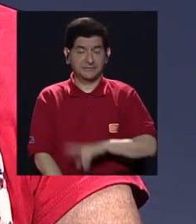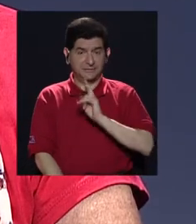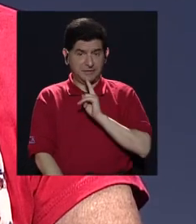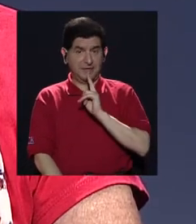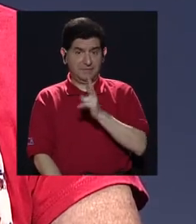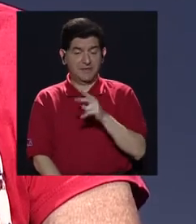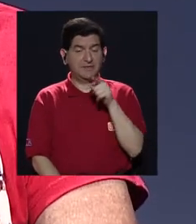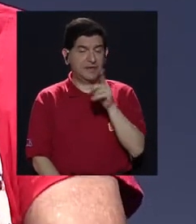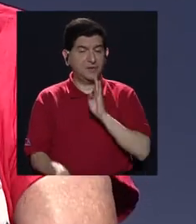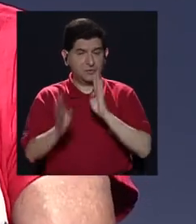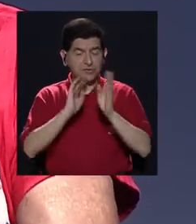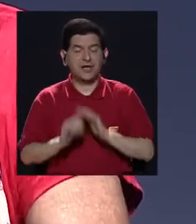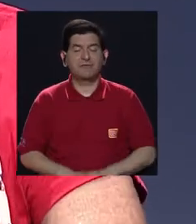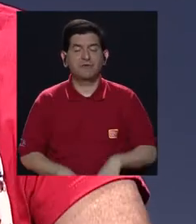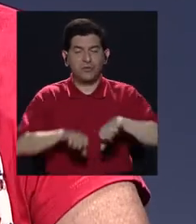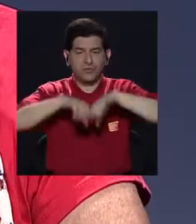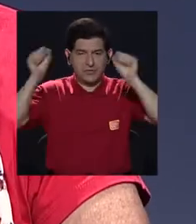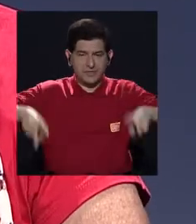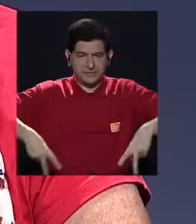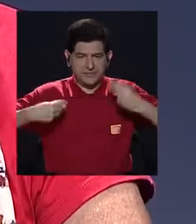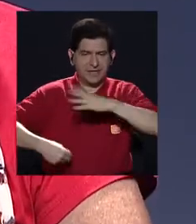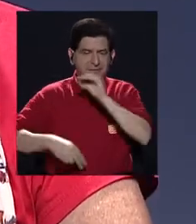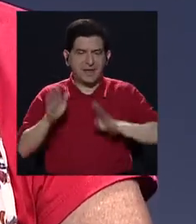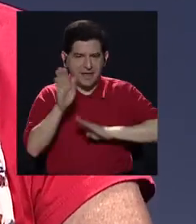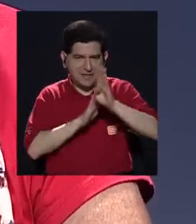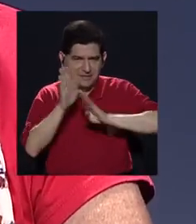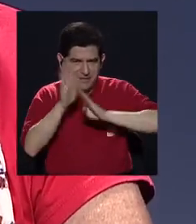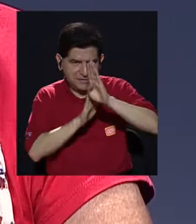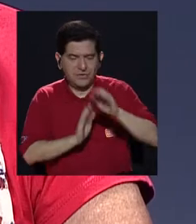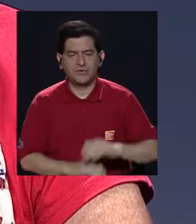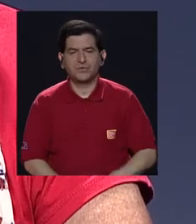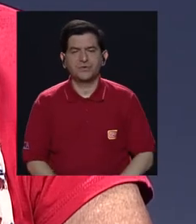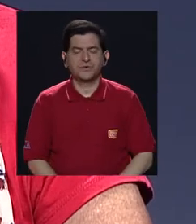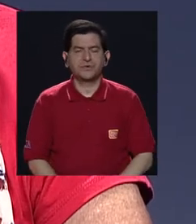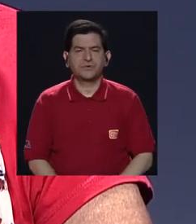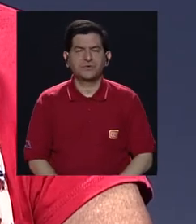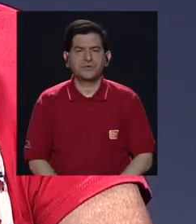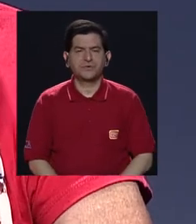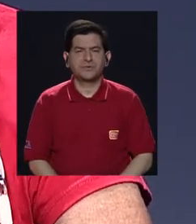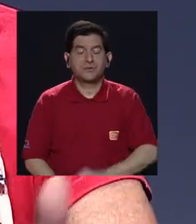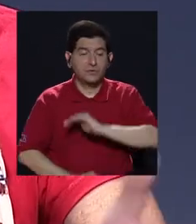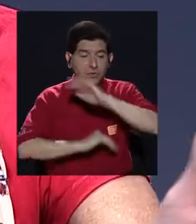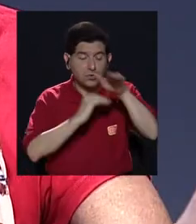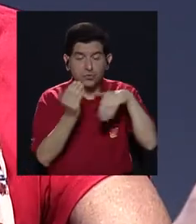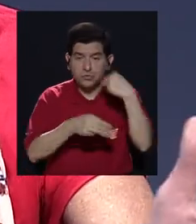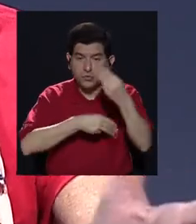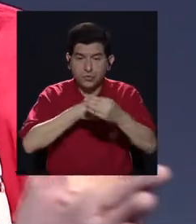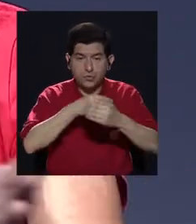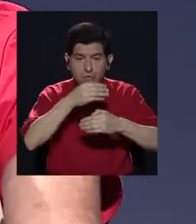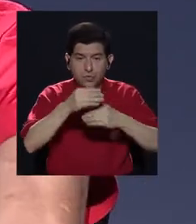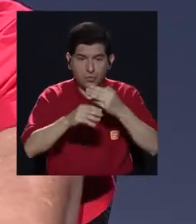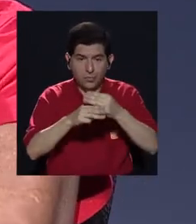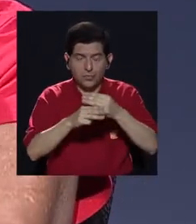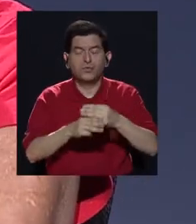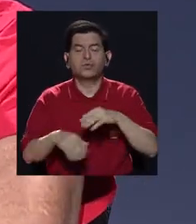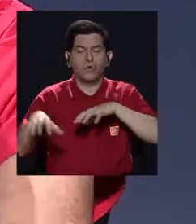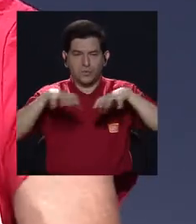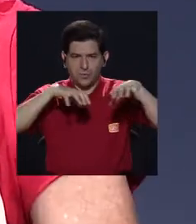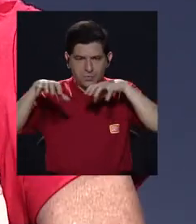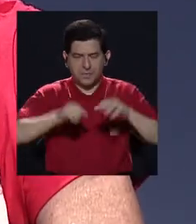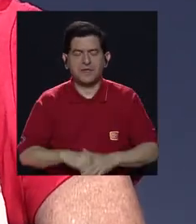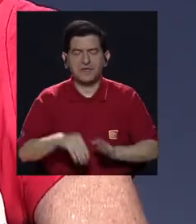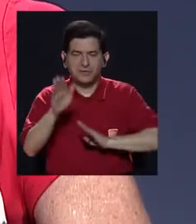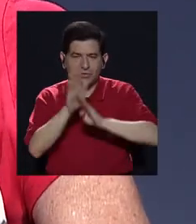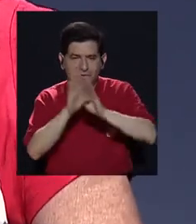realmente hablaste de ecología y desarrollo cuando se da en todo el movimiento que nos lleva hacia el